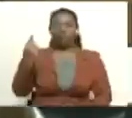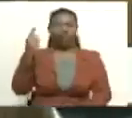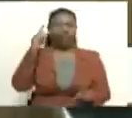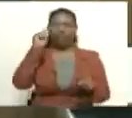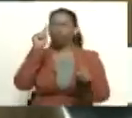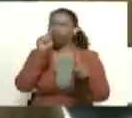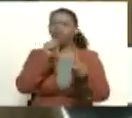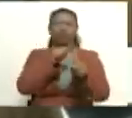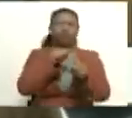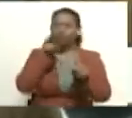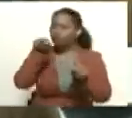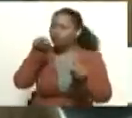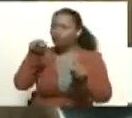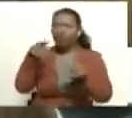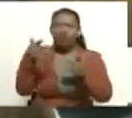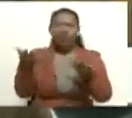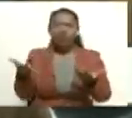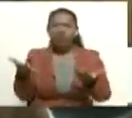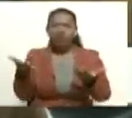del interinato.